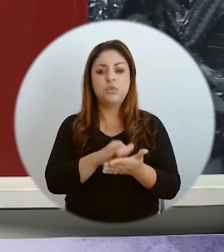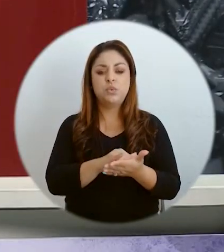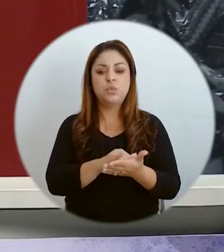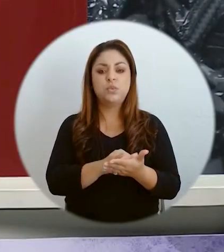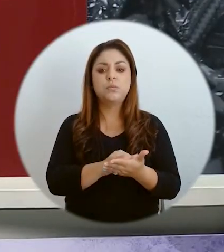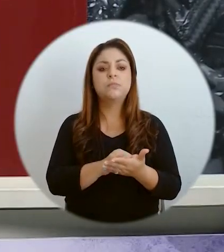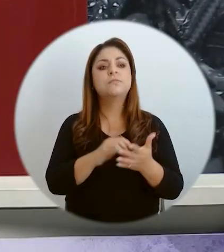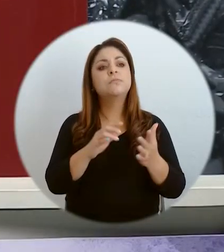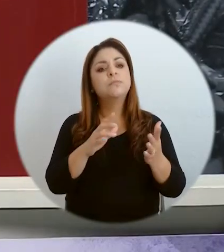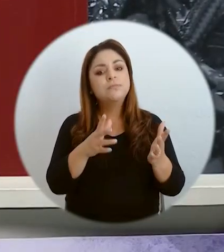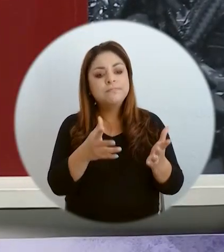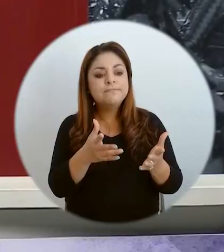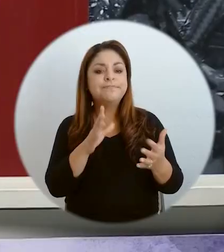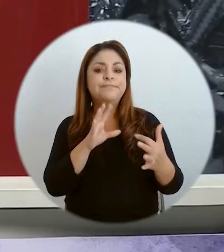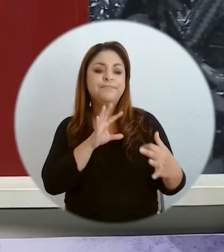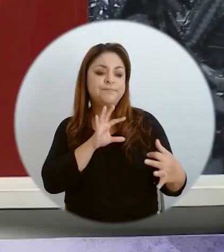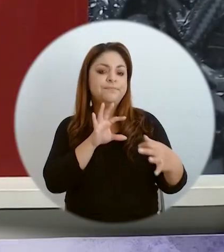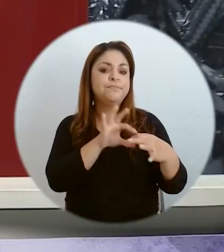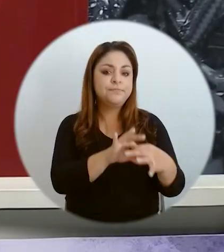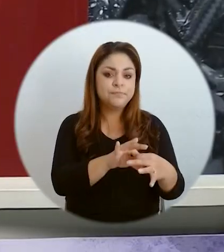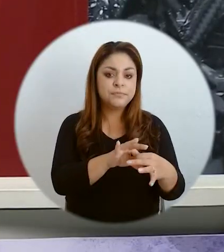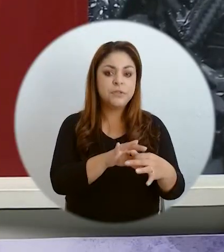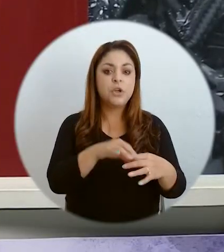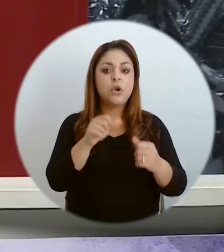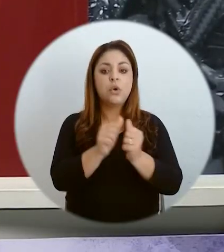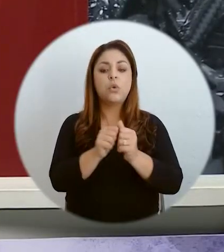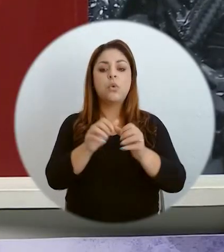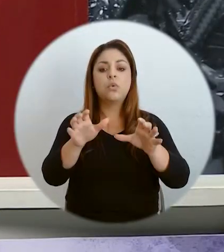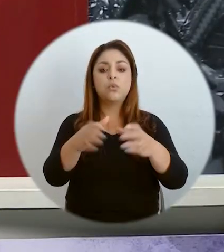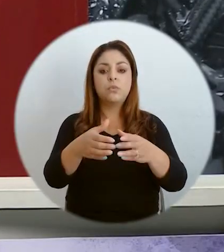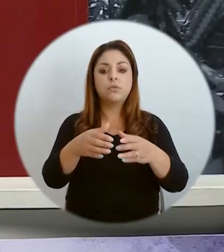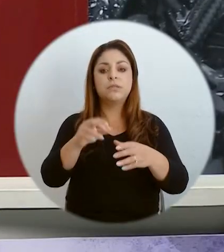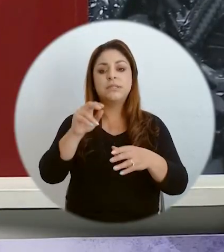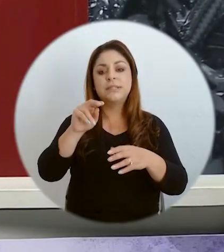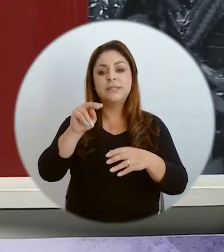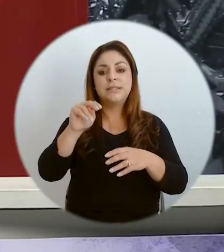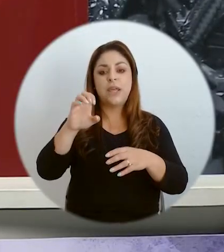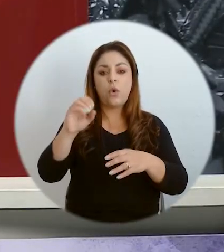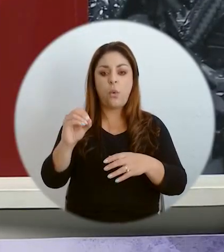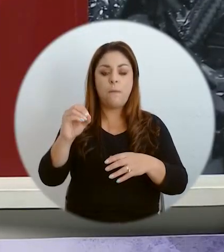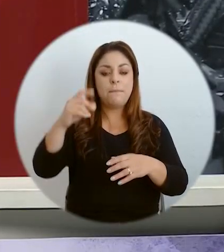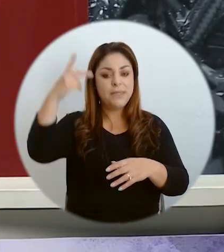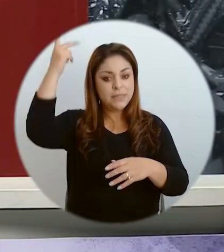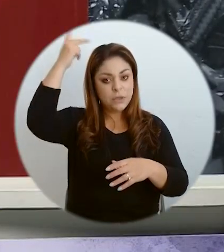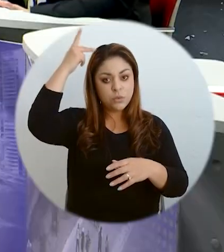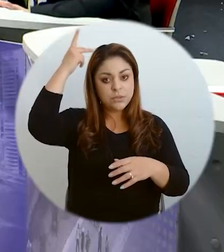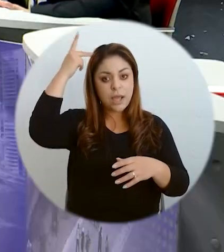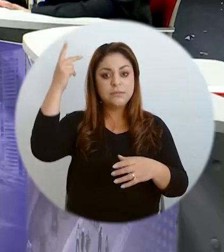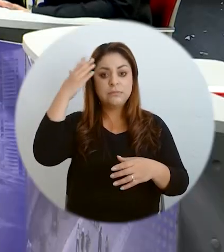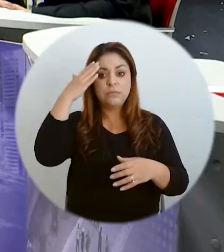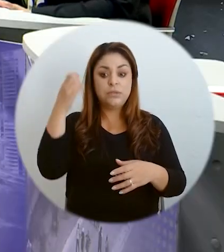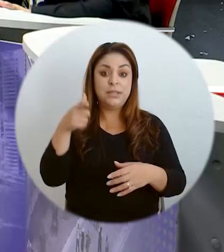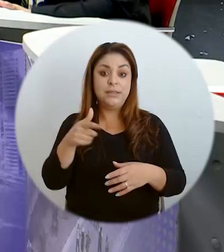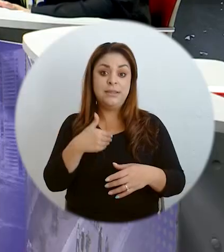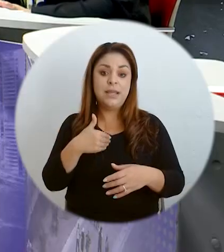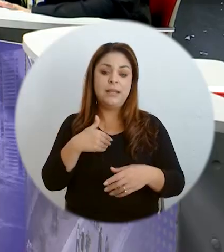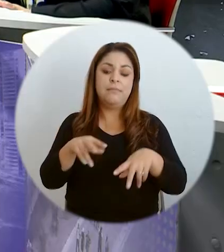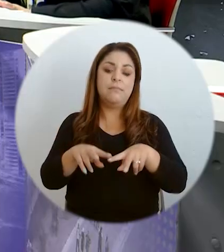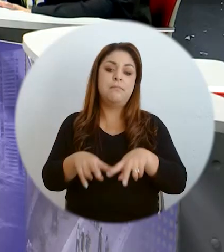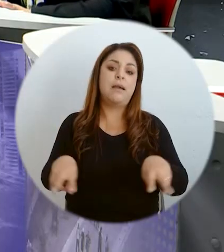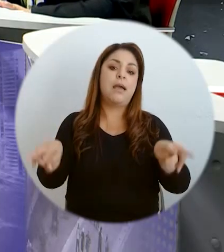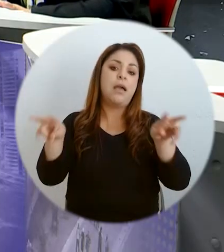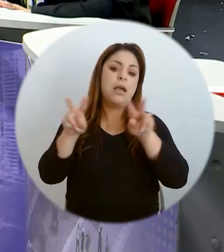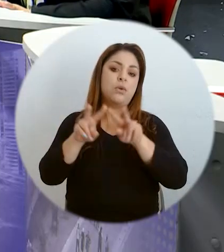esta vinculación que también se tiene con grupos neopentecostales, que rescatan de alguna manera esos